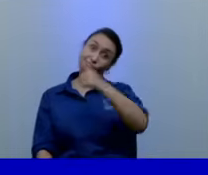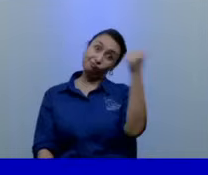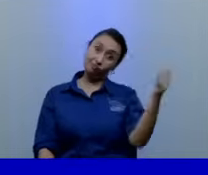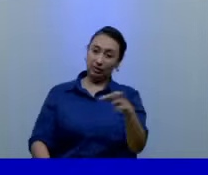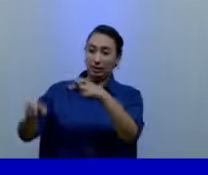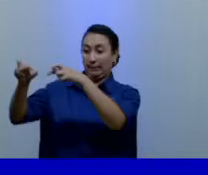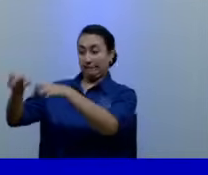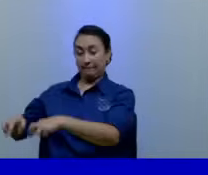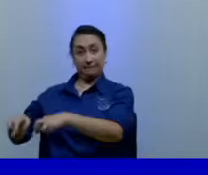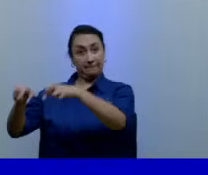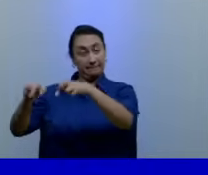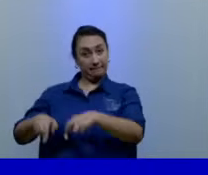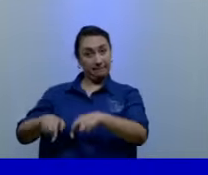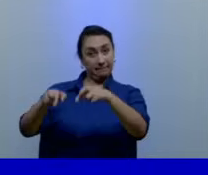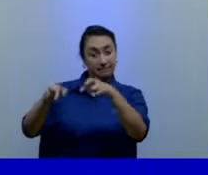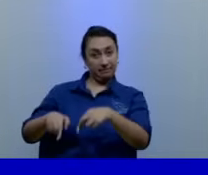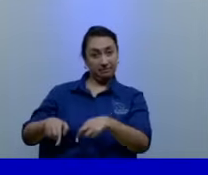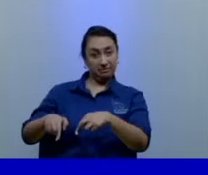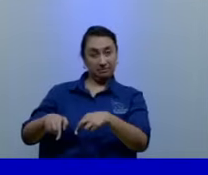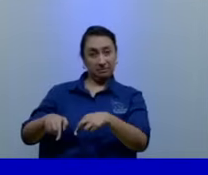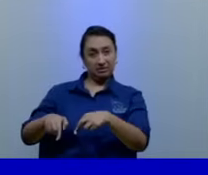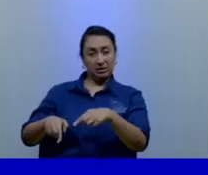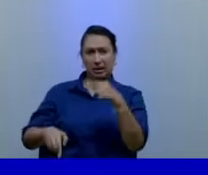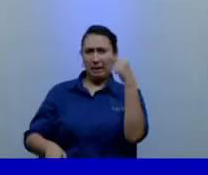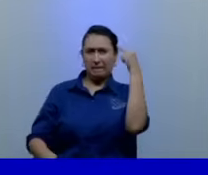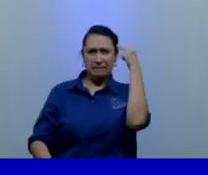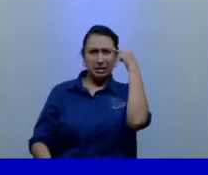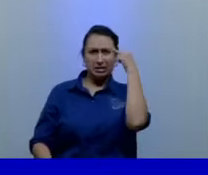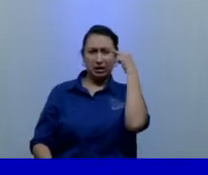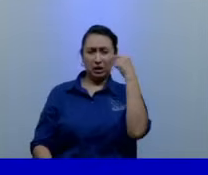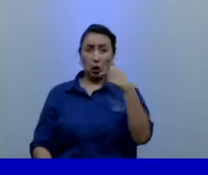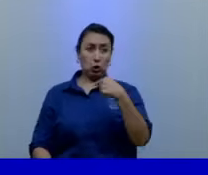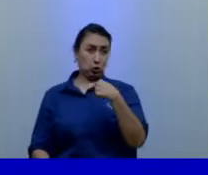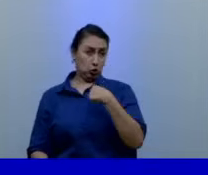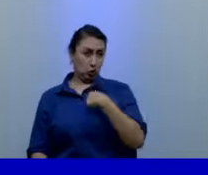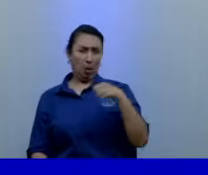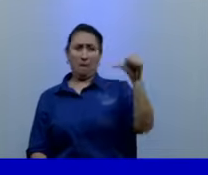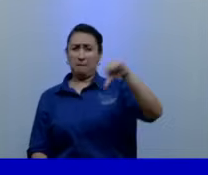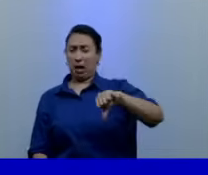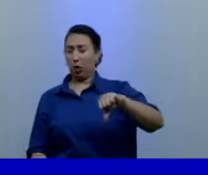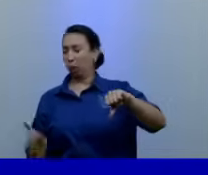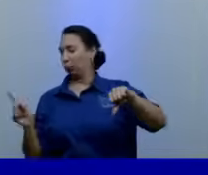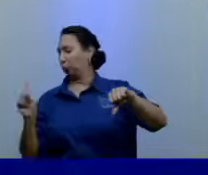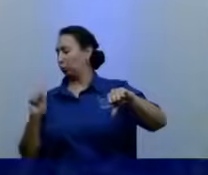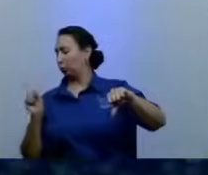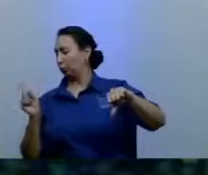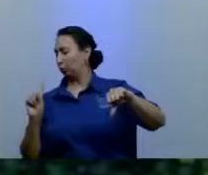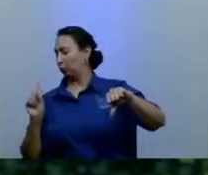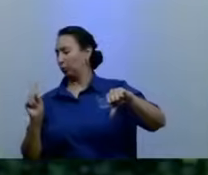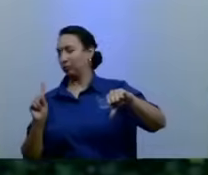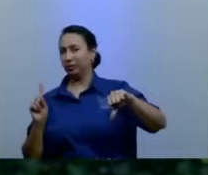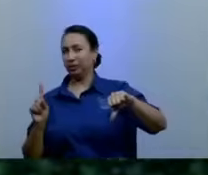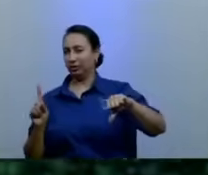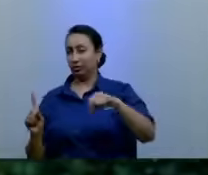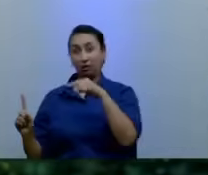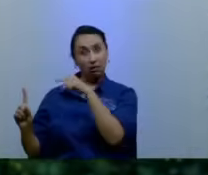al Evangelio y creen que nunca fueron malas, ¿verdad? Yo me recuerdo que cuando yo estaba